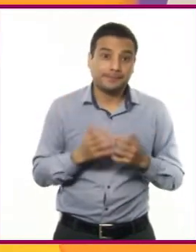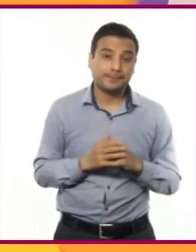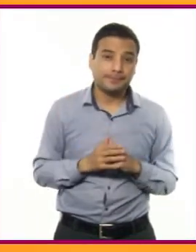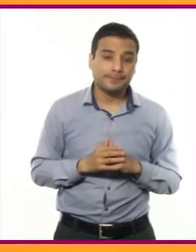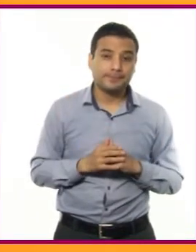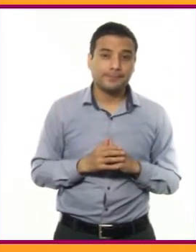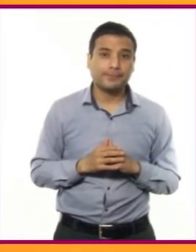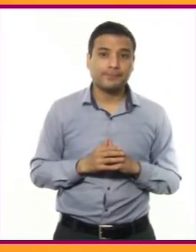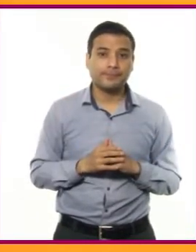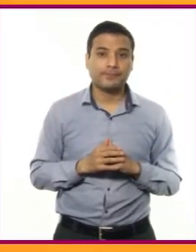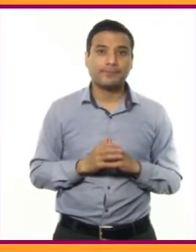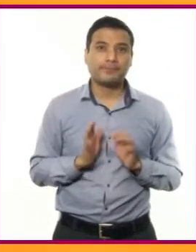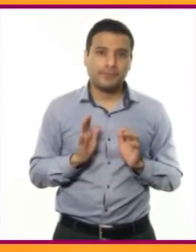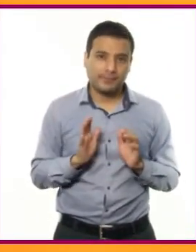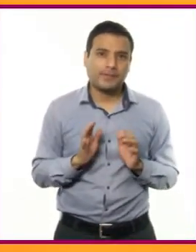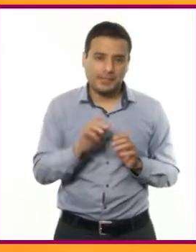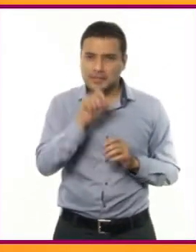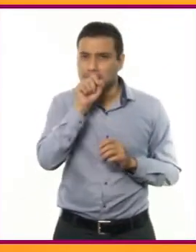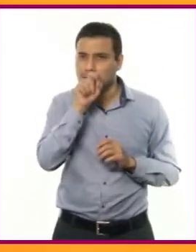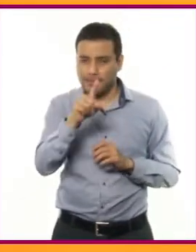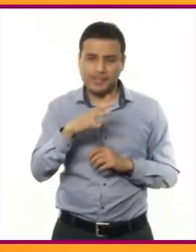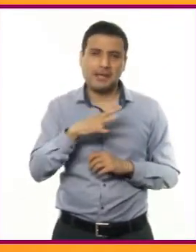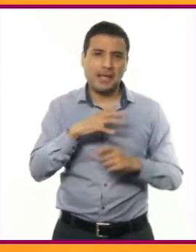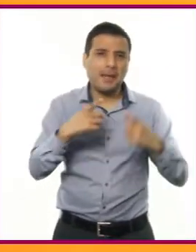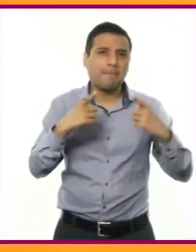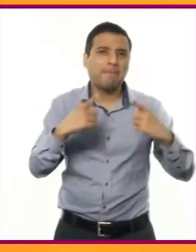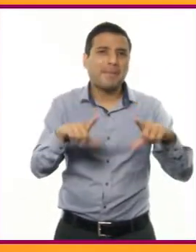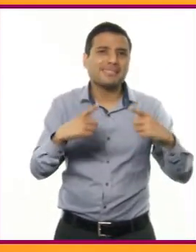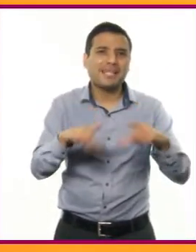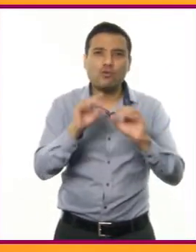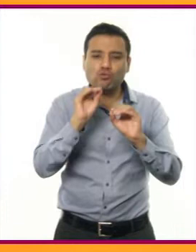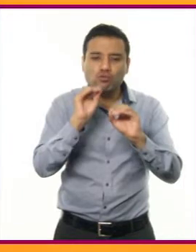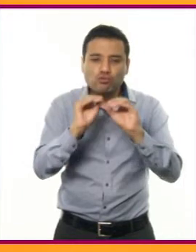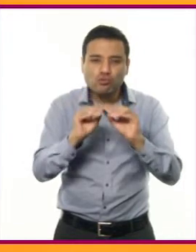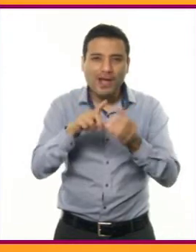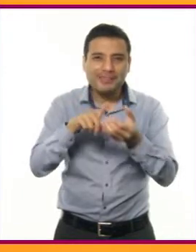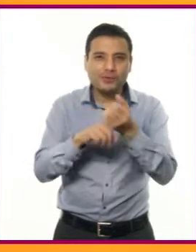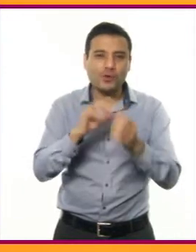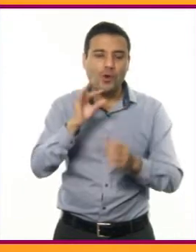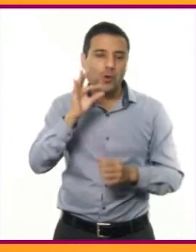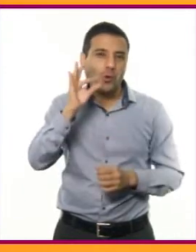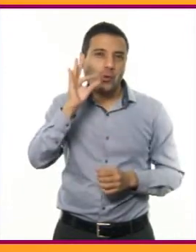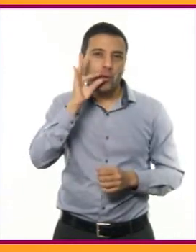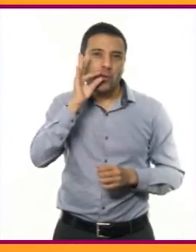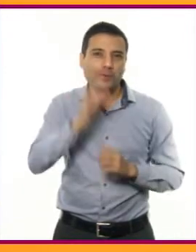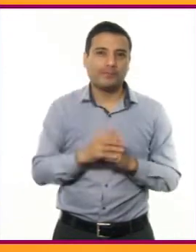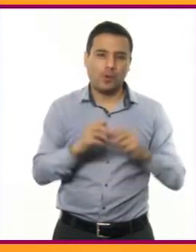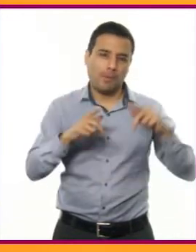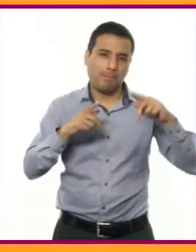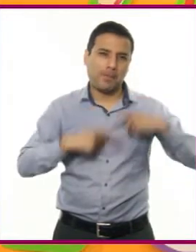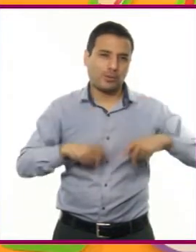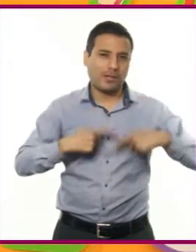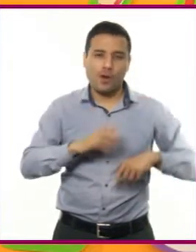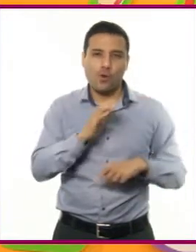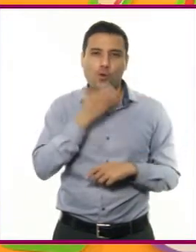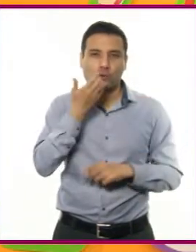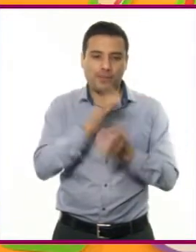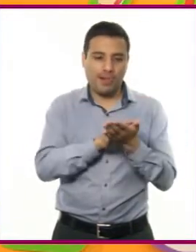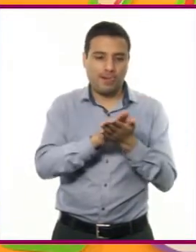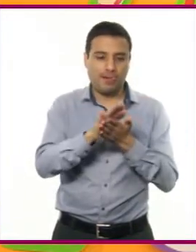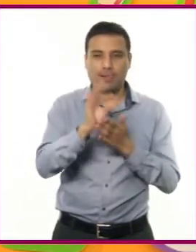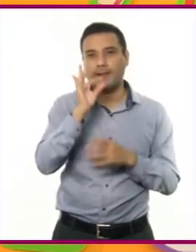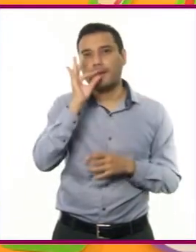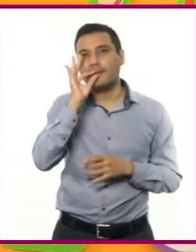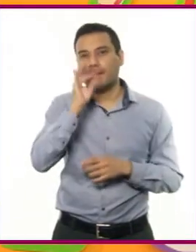a manera de pastelitos. Sin embargo, la forma más común de consumirla es a través de cigarros. La